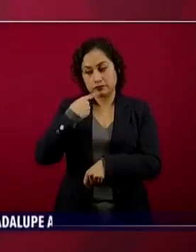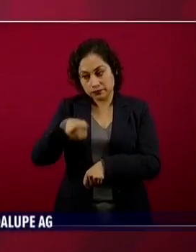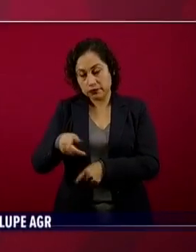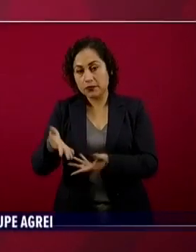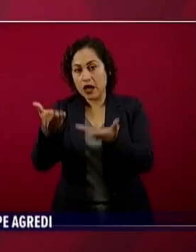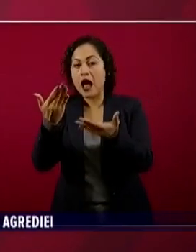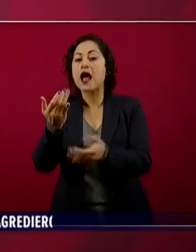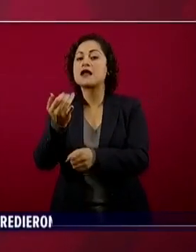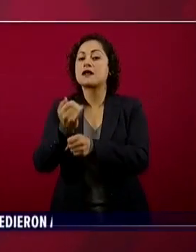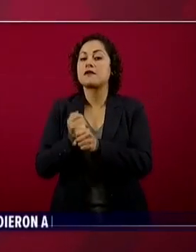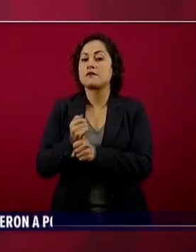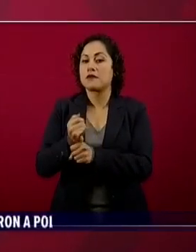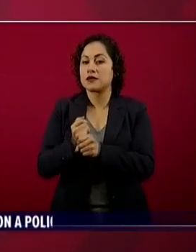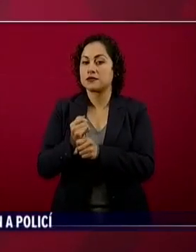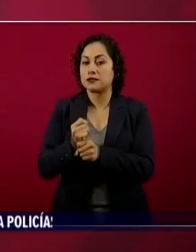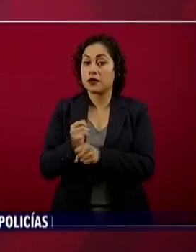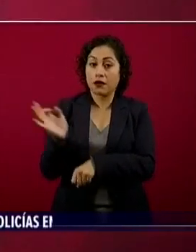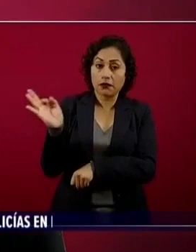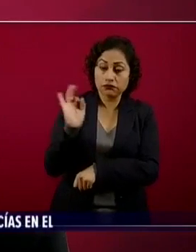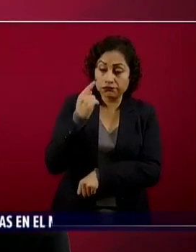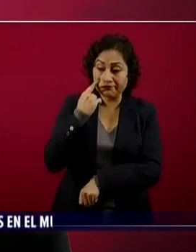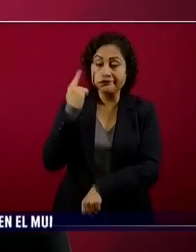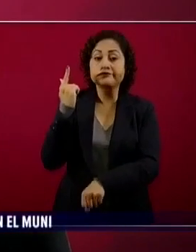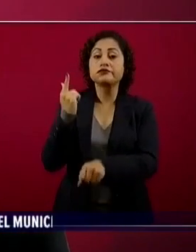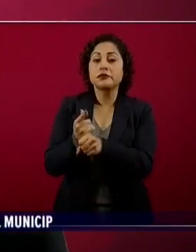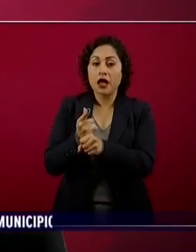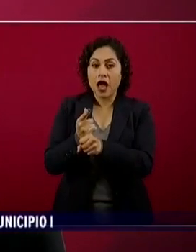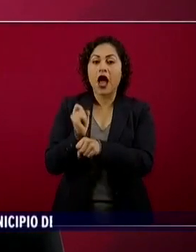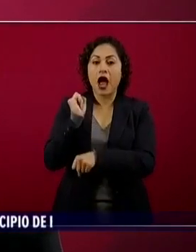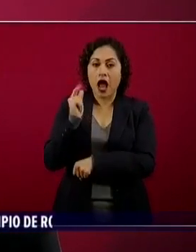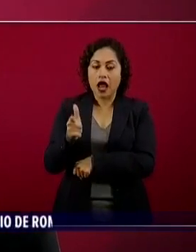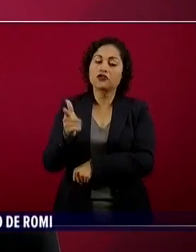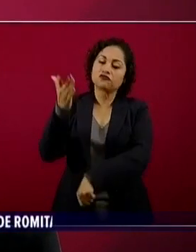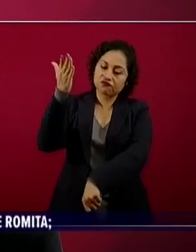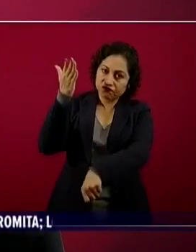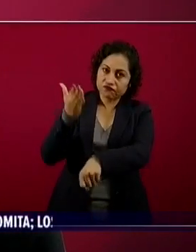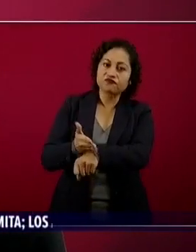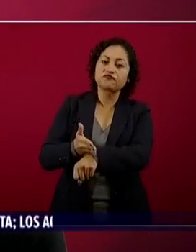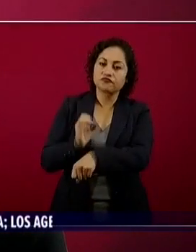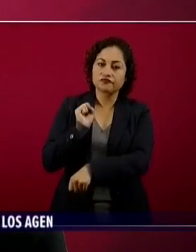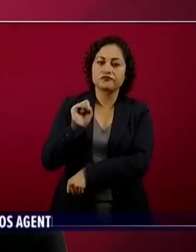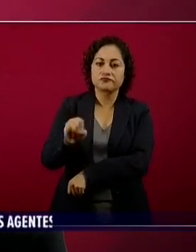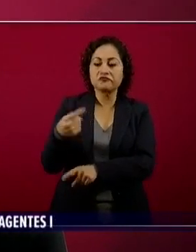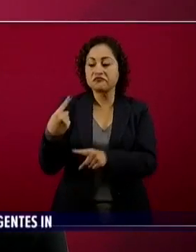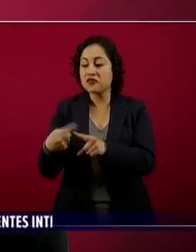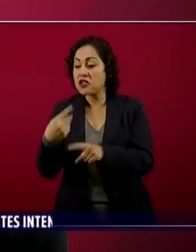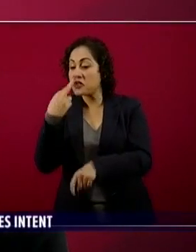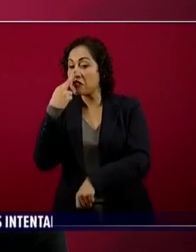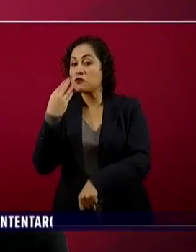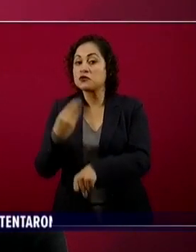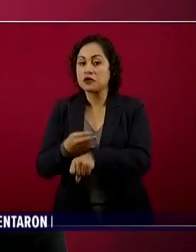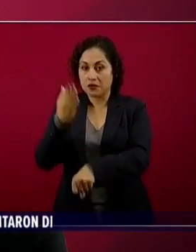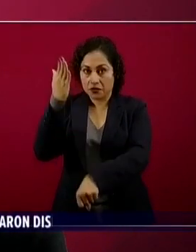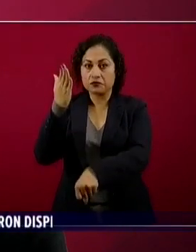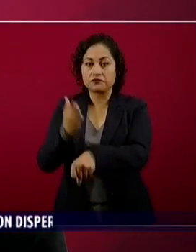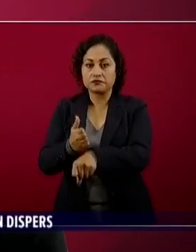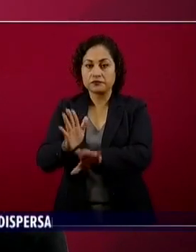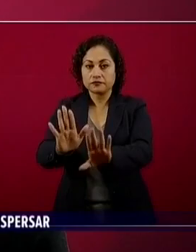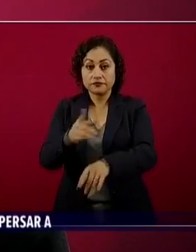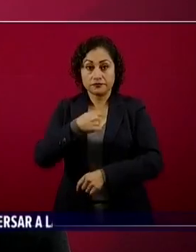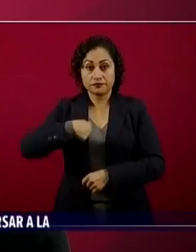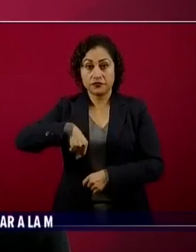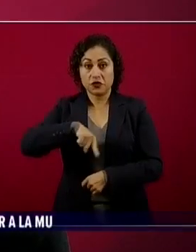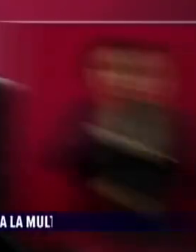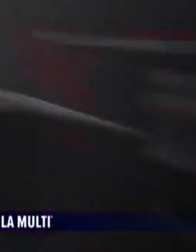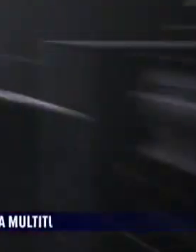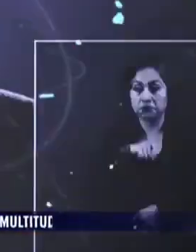de ser cierto, se castiga a los responsables. Nosotros no somos tapadera